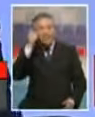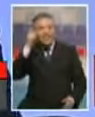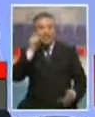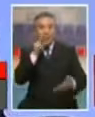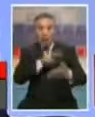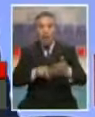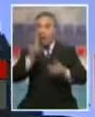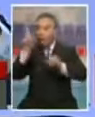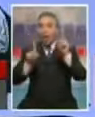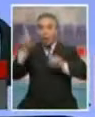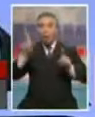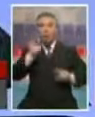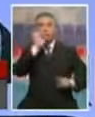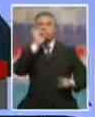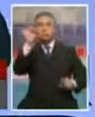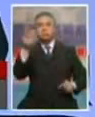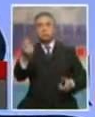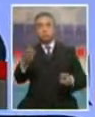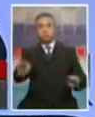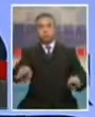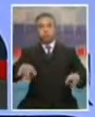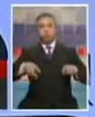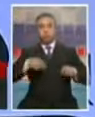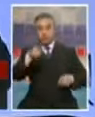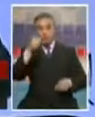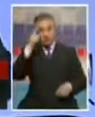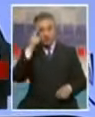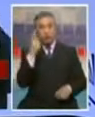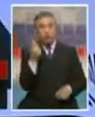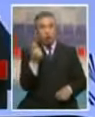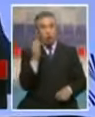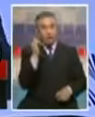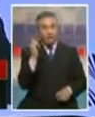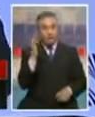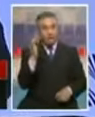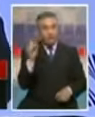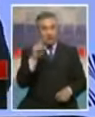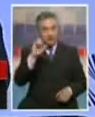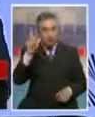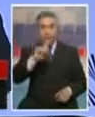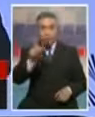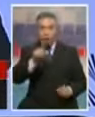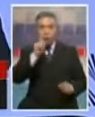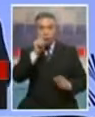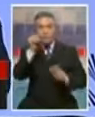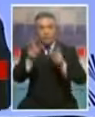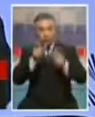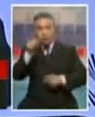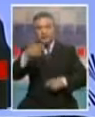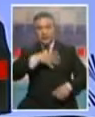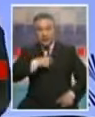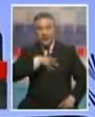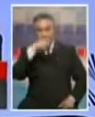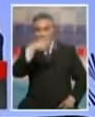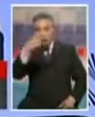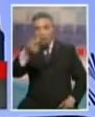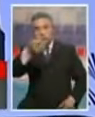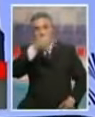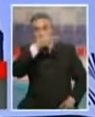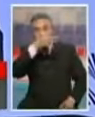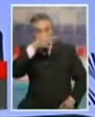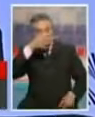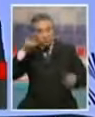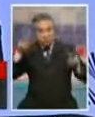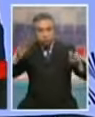han enriquecido. No crea usted que esto fue con costo fiscal solamente. No, no. Aquí hubo gente que lucró con su educación, con sus hijos. Es una